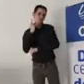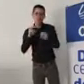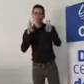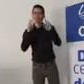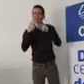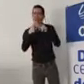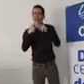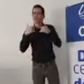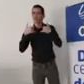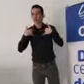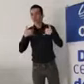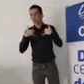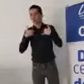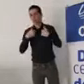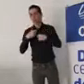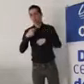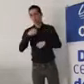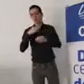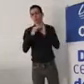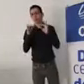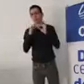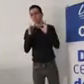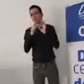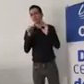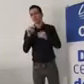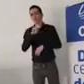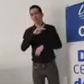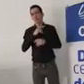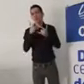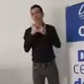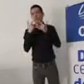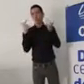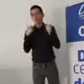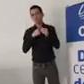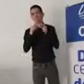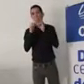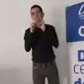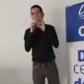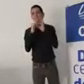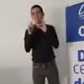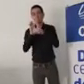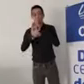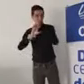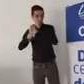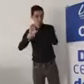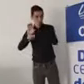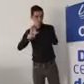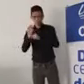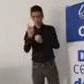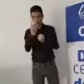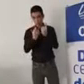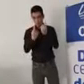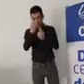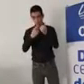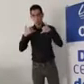voy a contar a partir de mi propia experiencia, de la experiencia que hemos construido con jóvenes de nuestro país para que ustedes más o menos también entiendan un